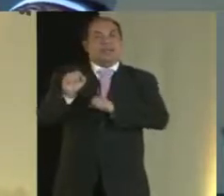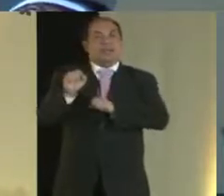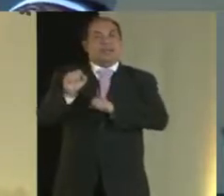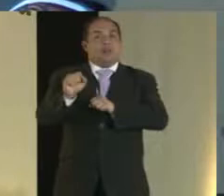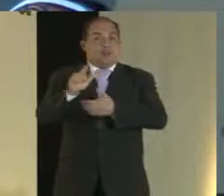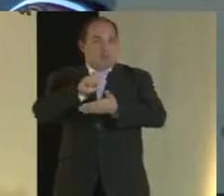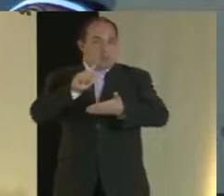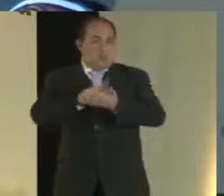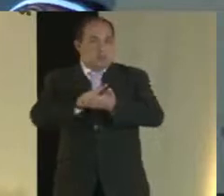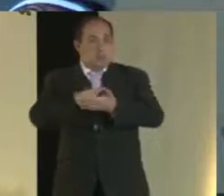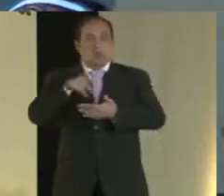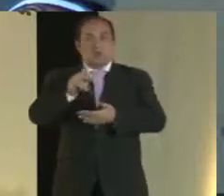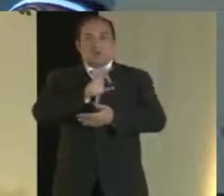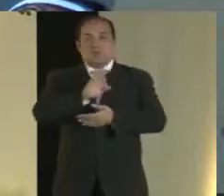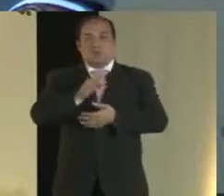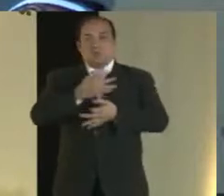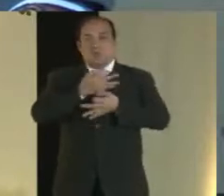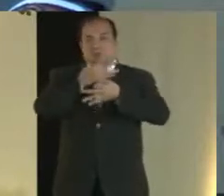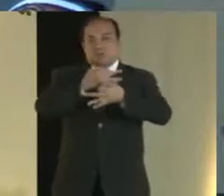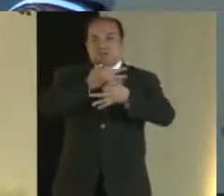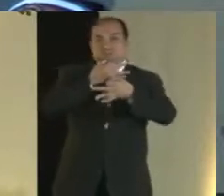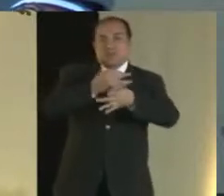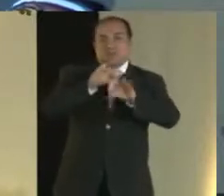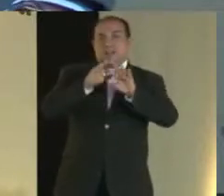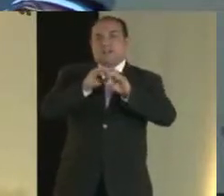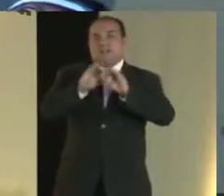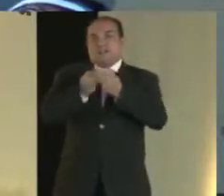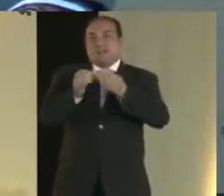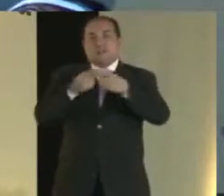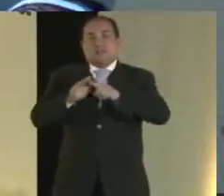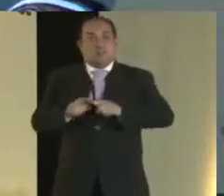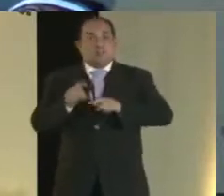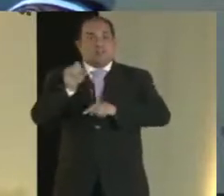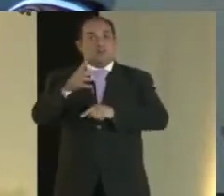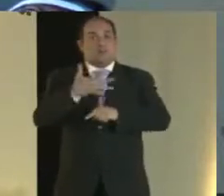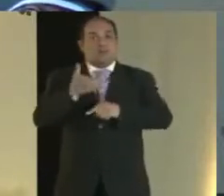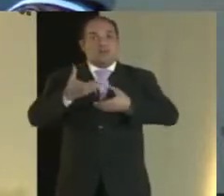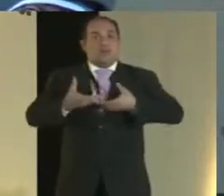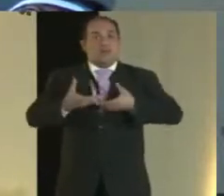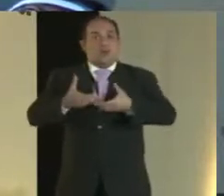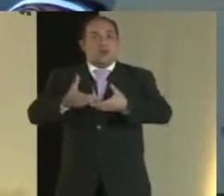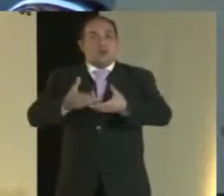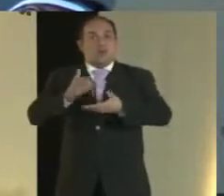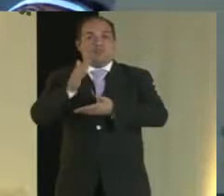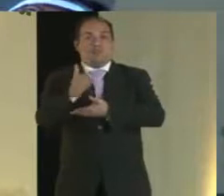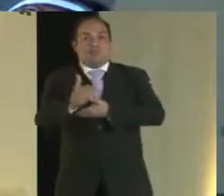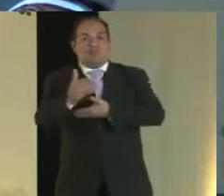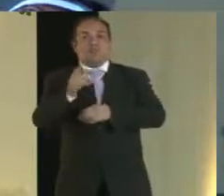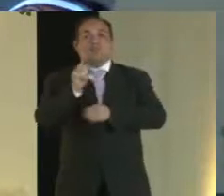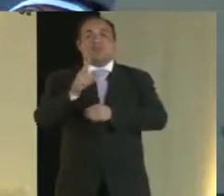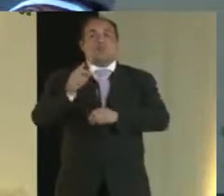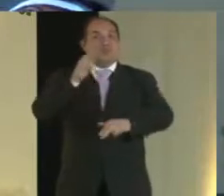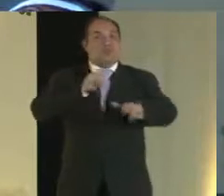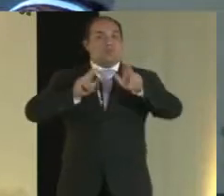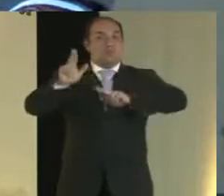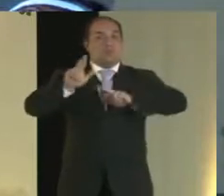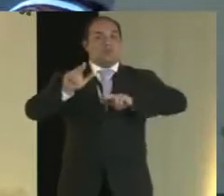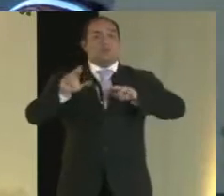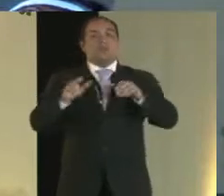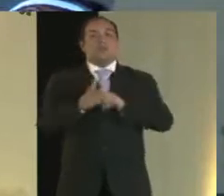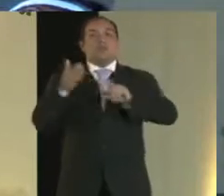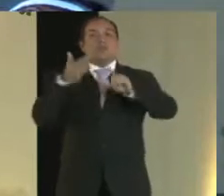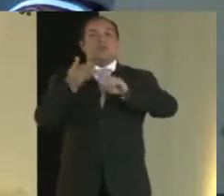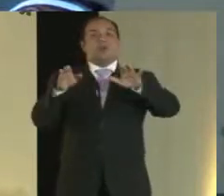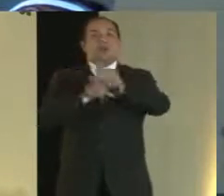pueden influir de diferentes maneras, incluyendo la toma de calles y las huelgas, para modificar